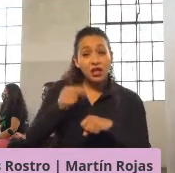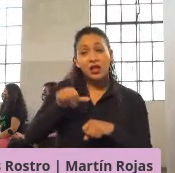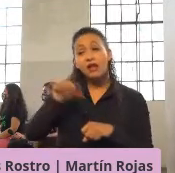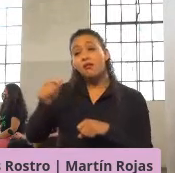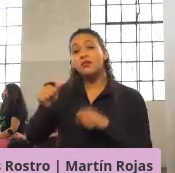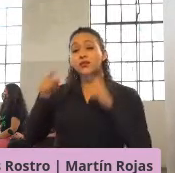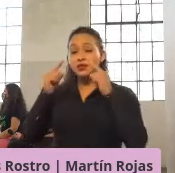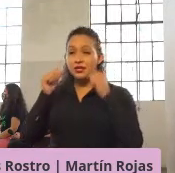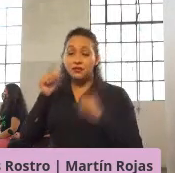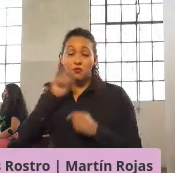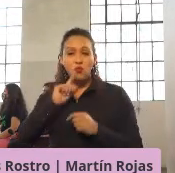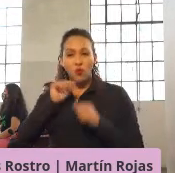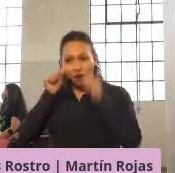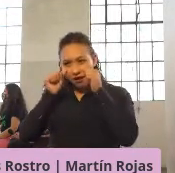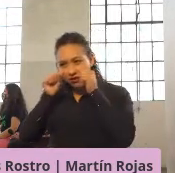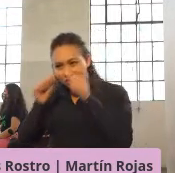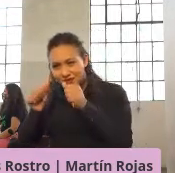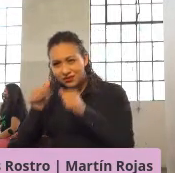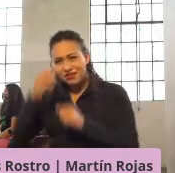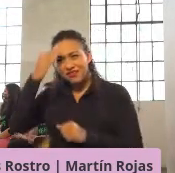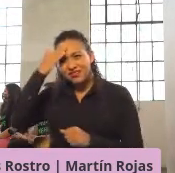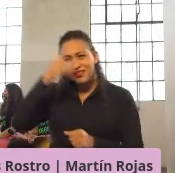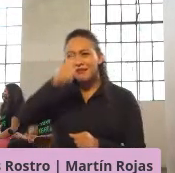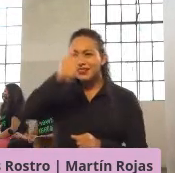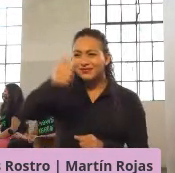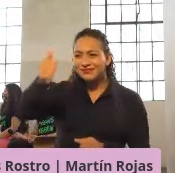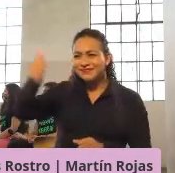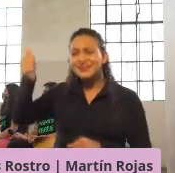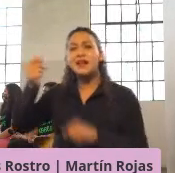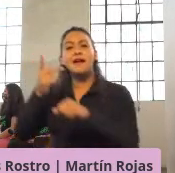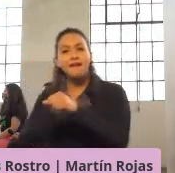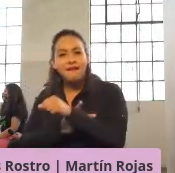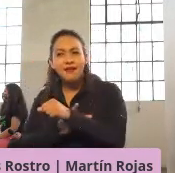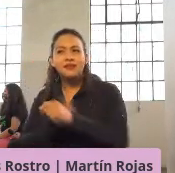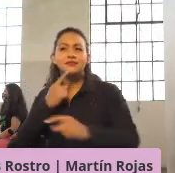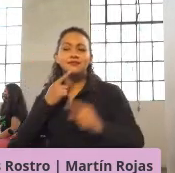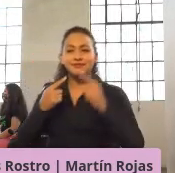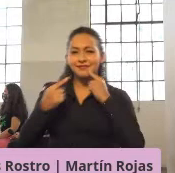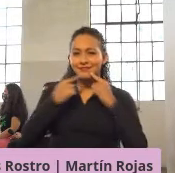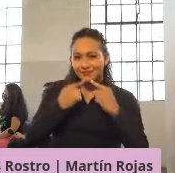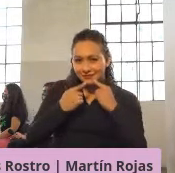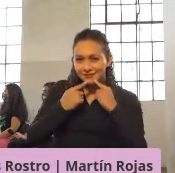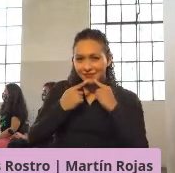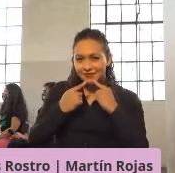tenemos que conocer estas nuevas, o sea, como estas cosas que surgen, estas urgencias,